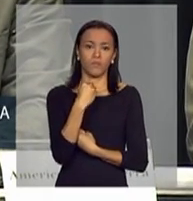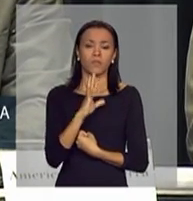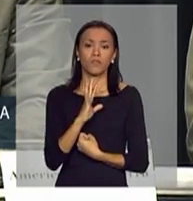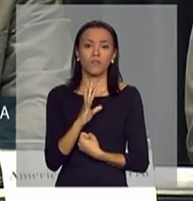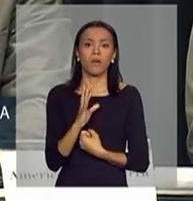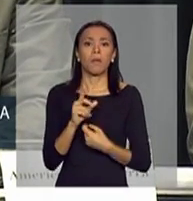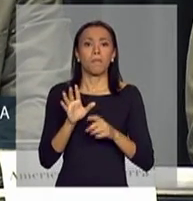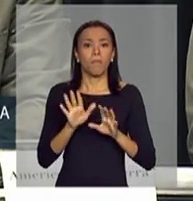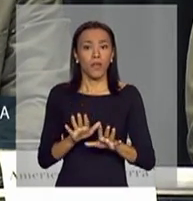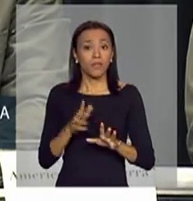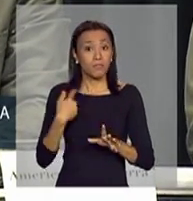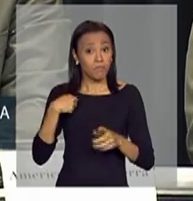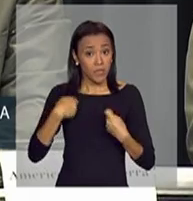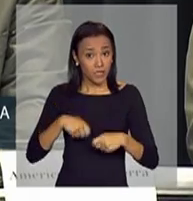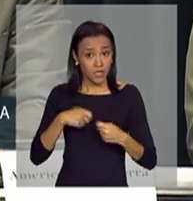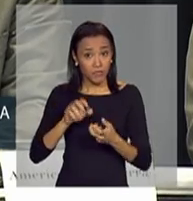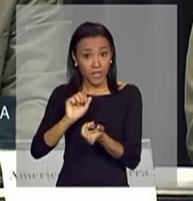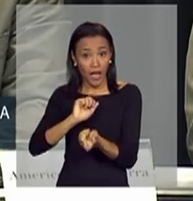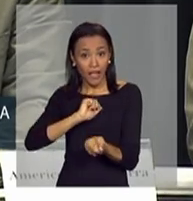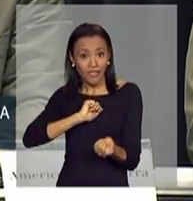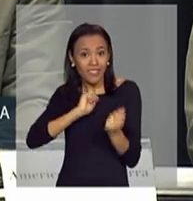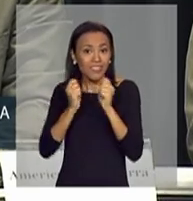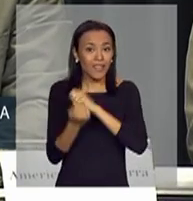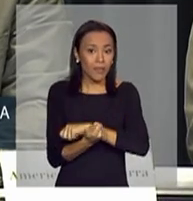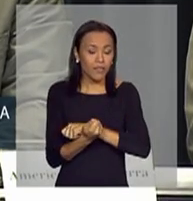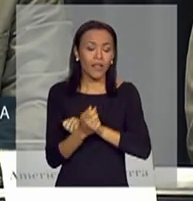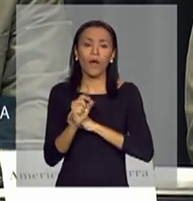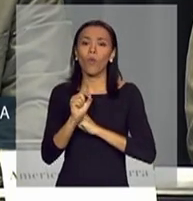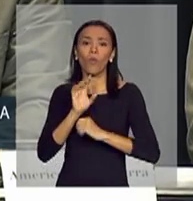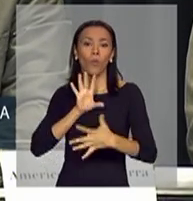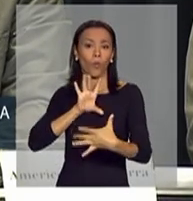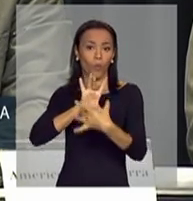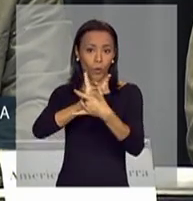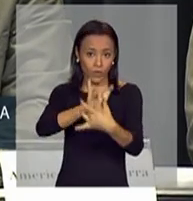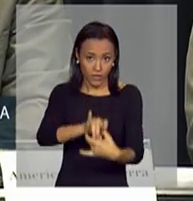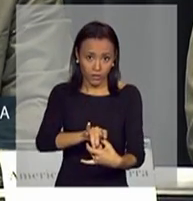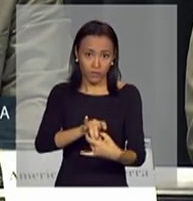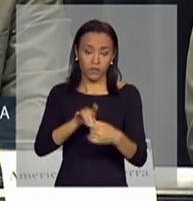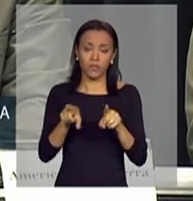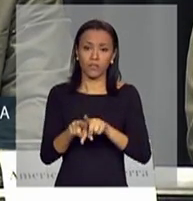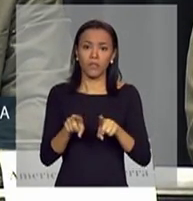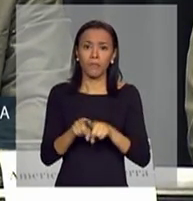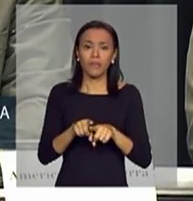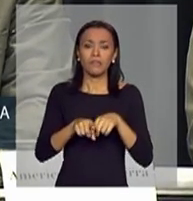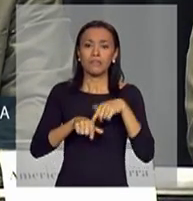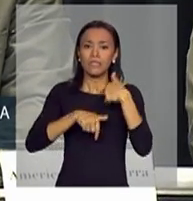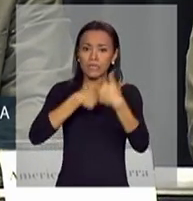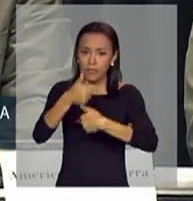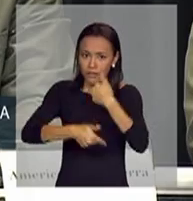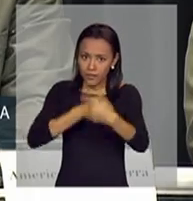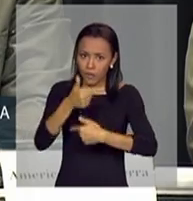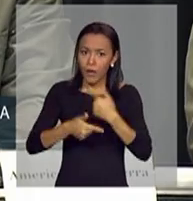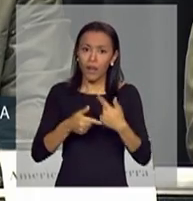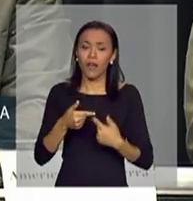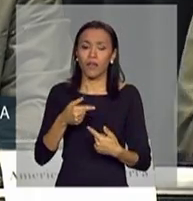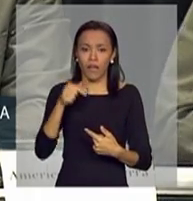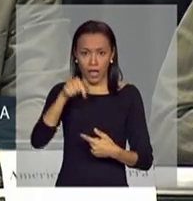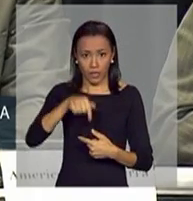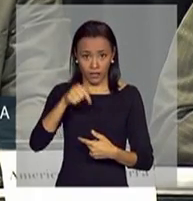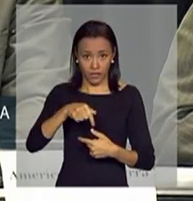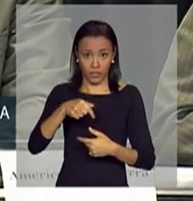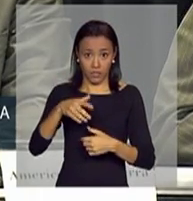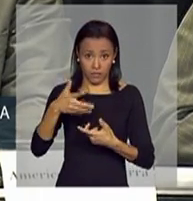que adaptarla a cada una de las realidades, y esto es el trabajo que está haciendo la Comisión Nacional de la Verdad aquí en